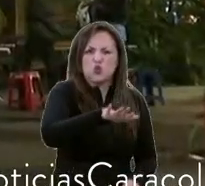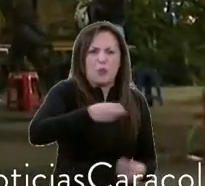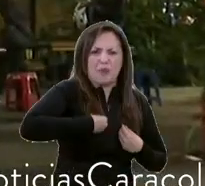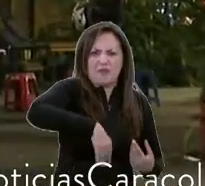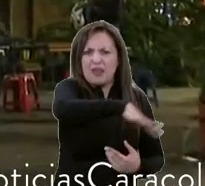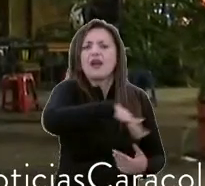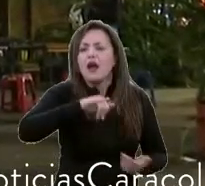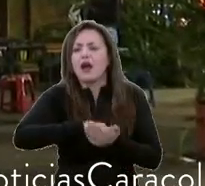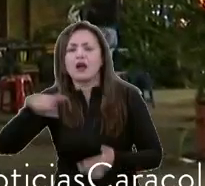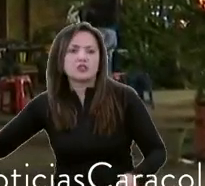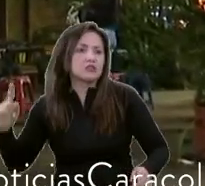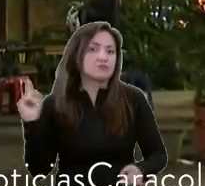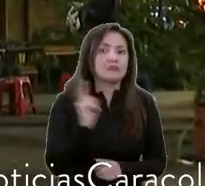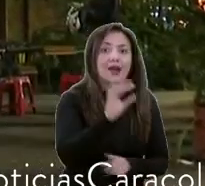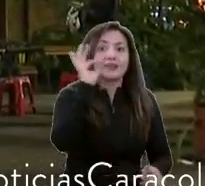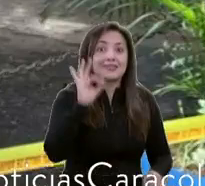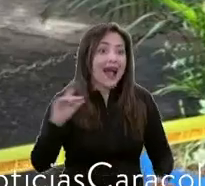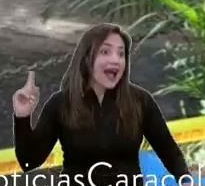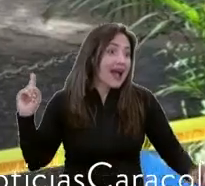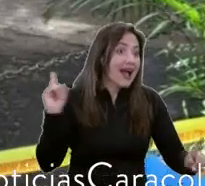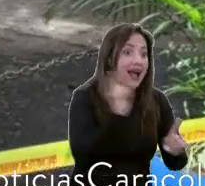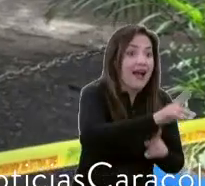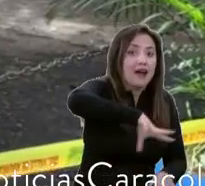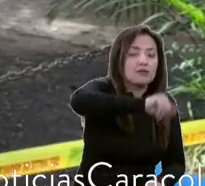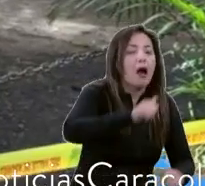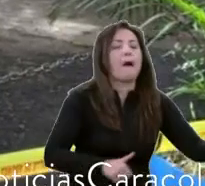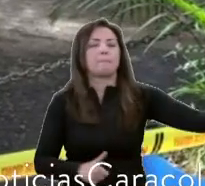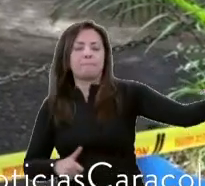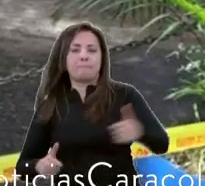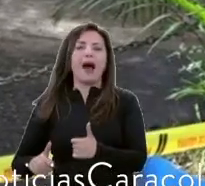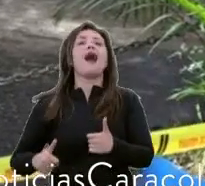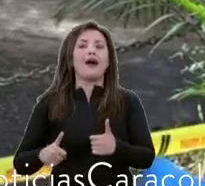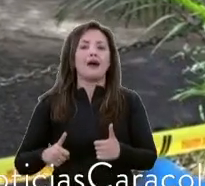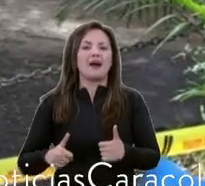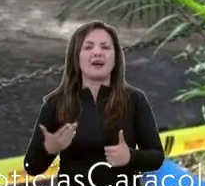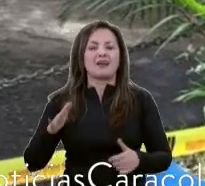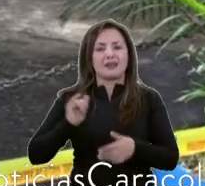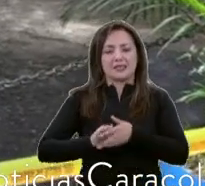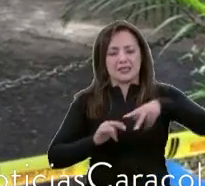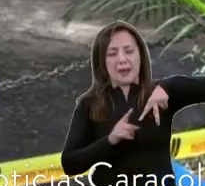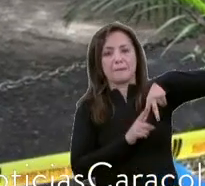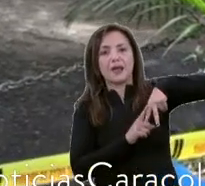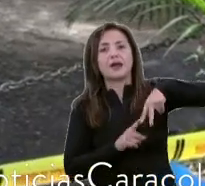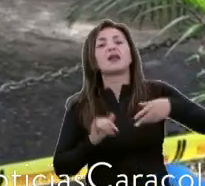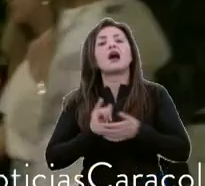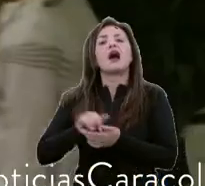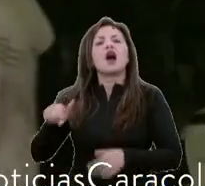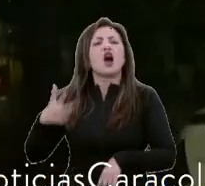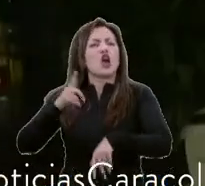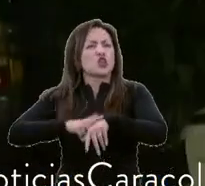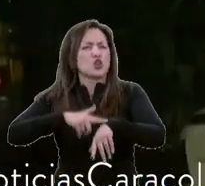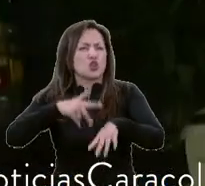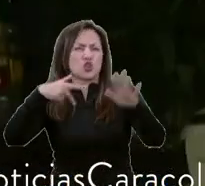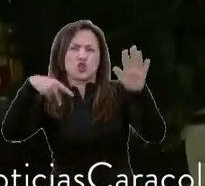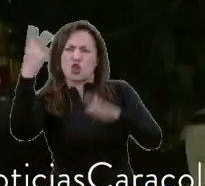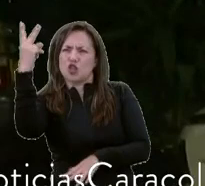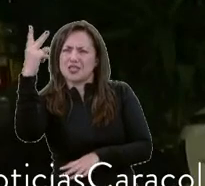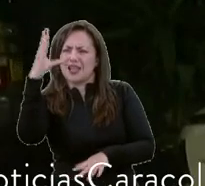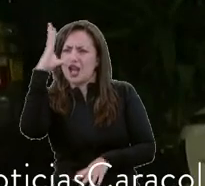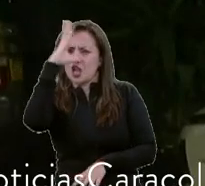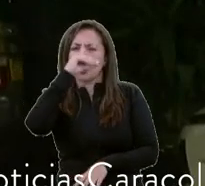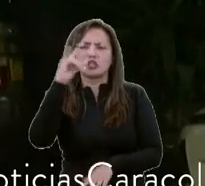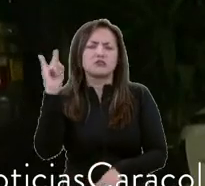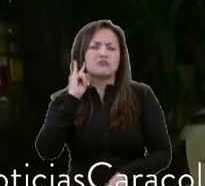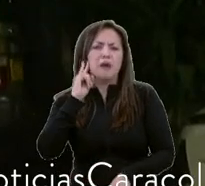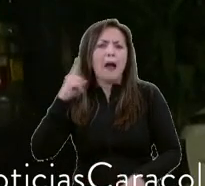intento de robo, recibió un impacto de arma de fuego en su pierna. Como eso, alrededor de las 12 de la noche escuchamos unos